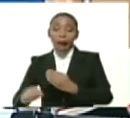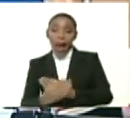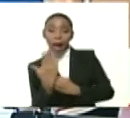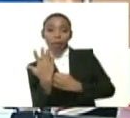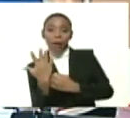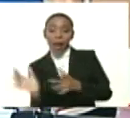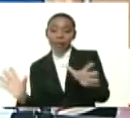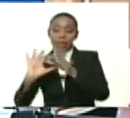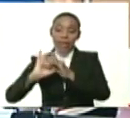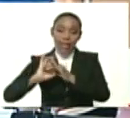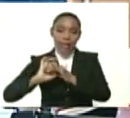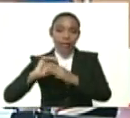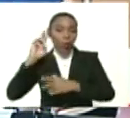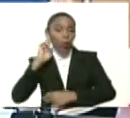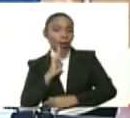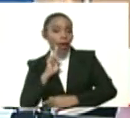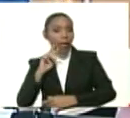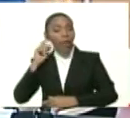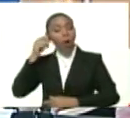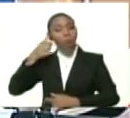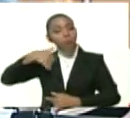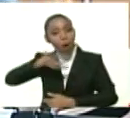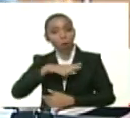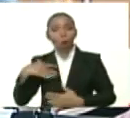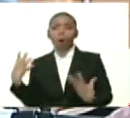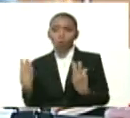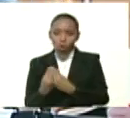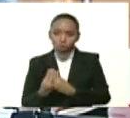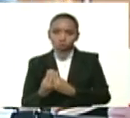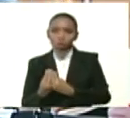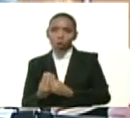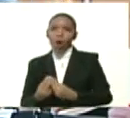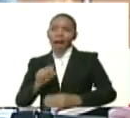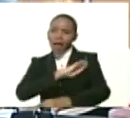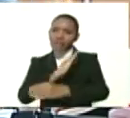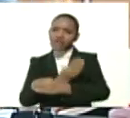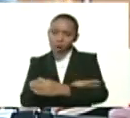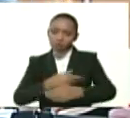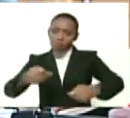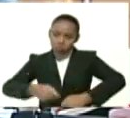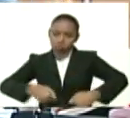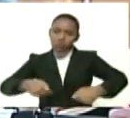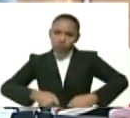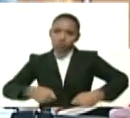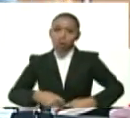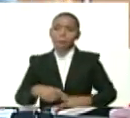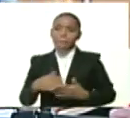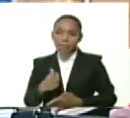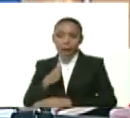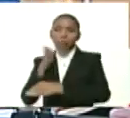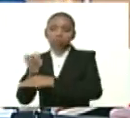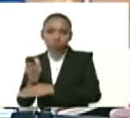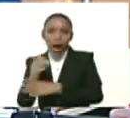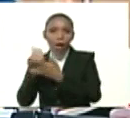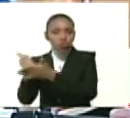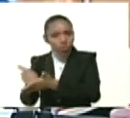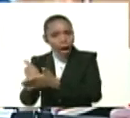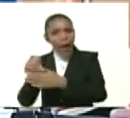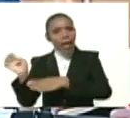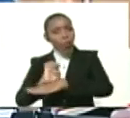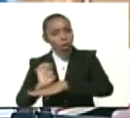Alianza Bolivariana de los Pueblos de Nuestroamérica, que juntos unamos esfuerzos para ir a ayudar a Ecuador. No podemos